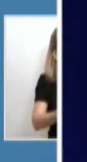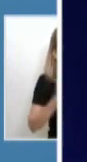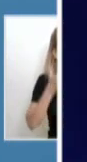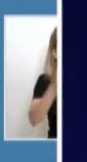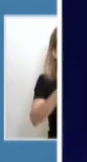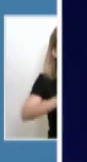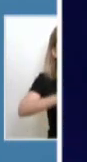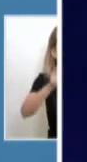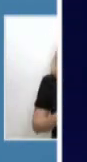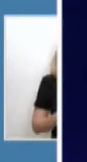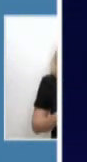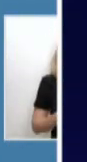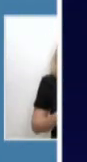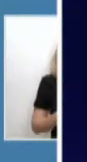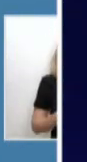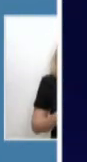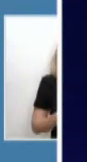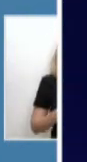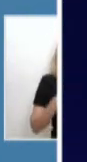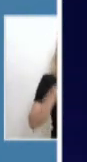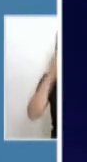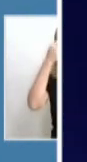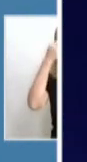créditos, insistimos, para refacción de hogares o para